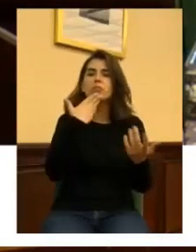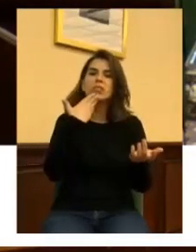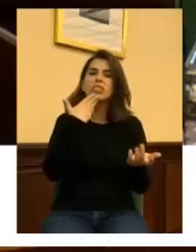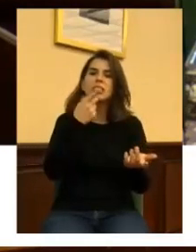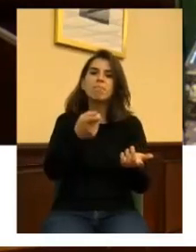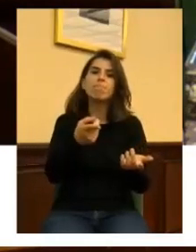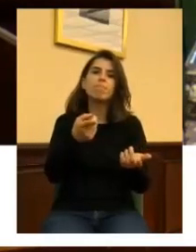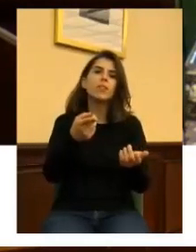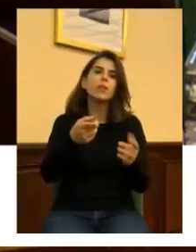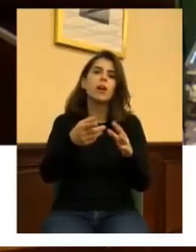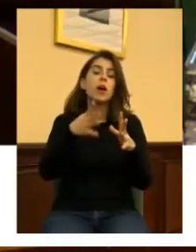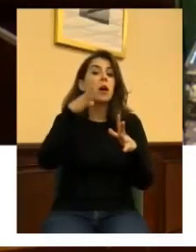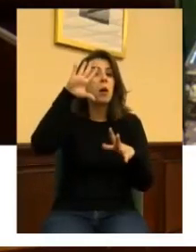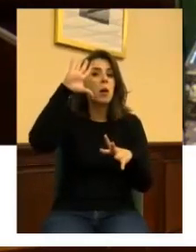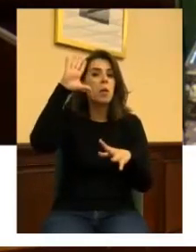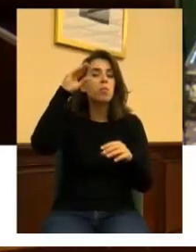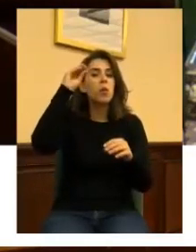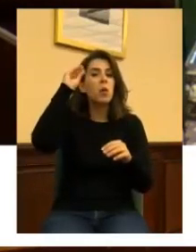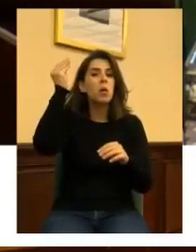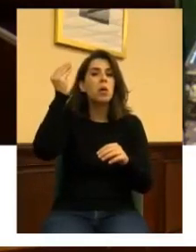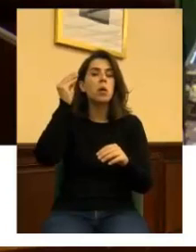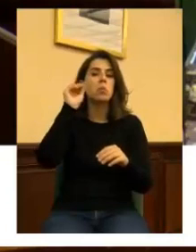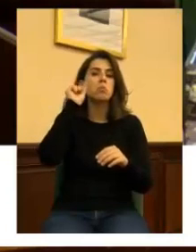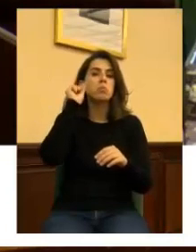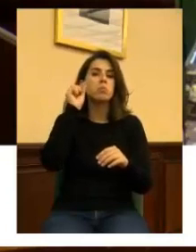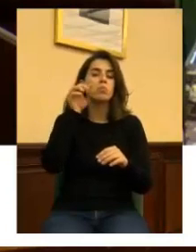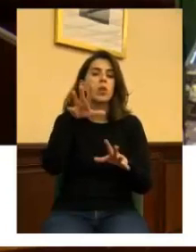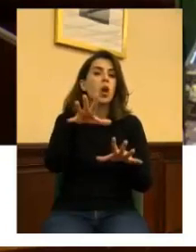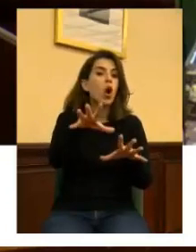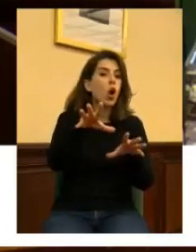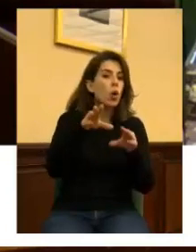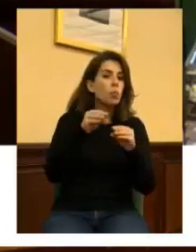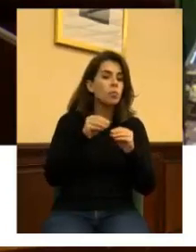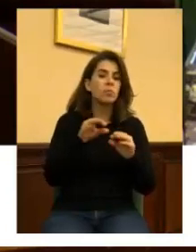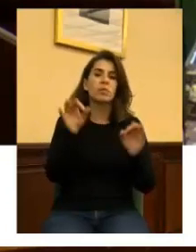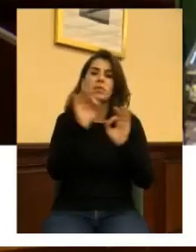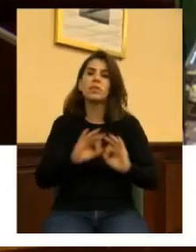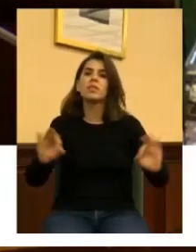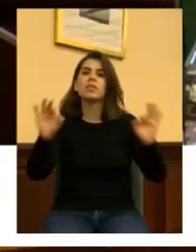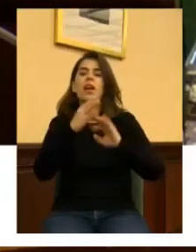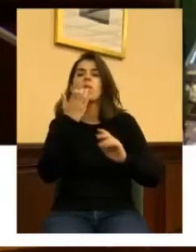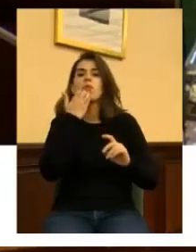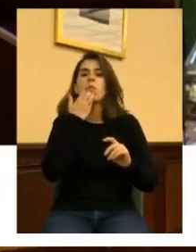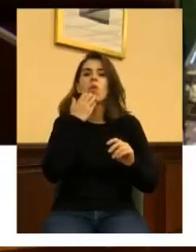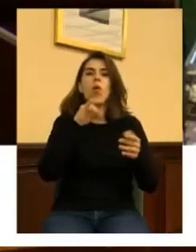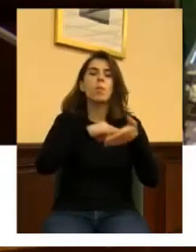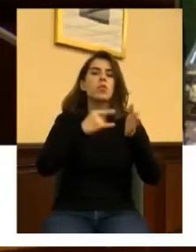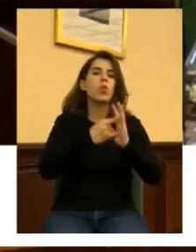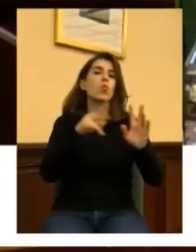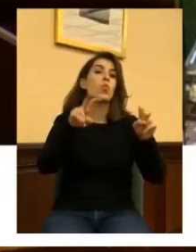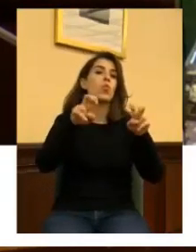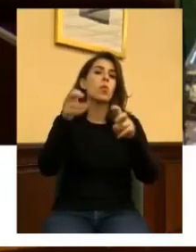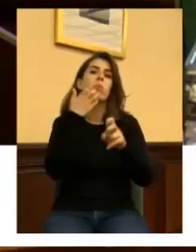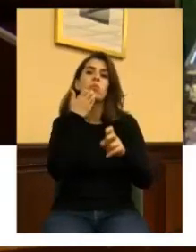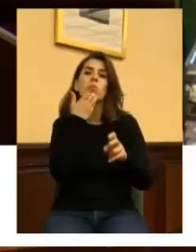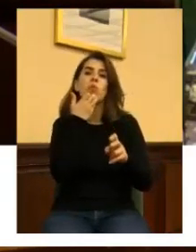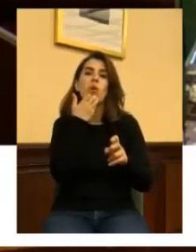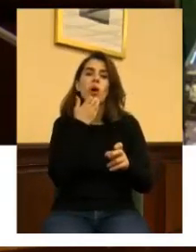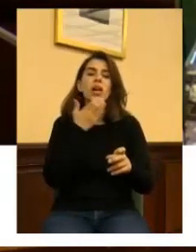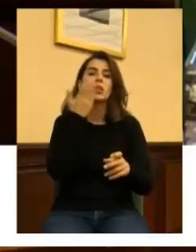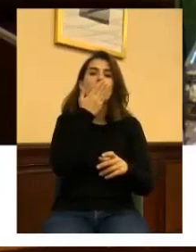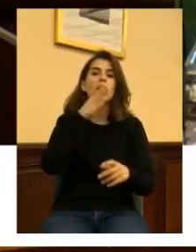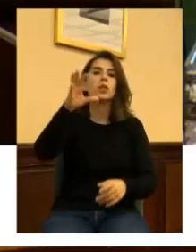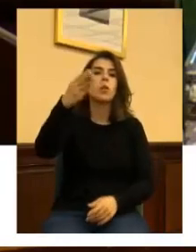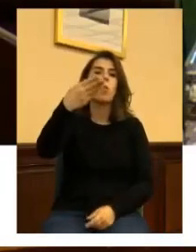comprensión profunda de las materias. O nuevas metodologías educativas, como por ejemplo las que recogen las escuelas